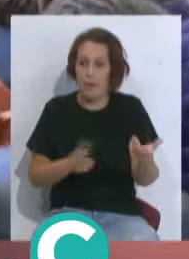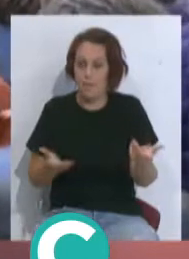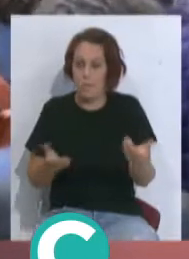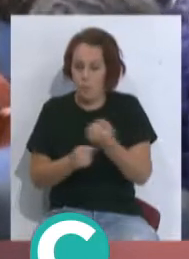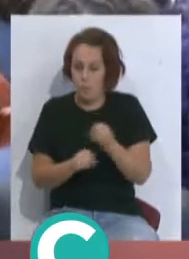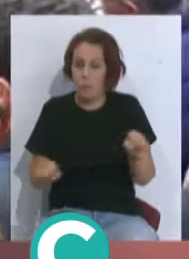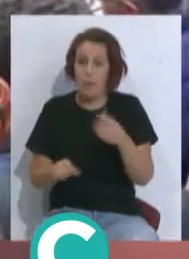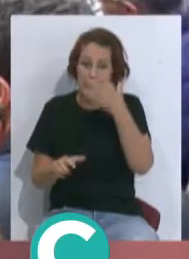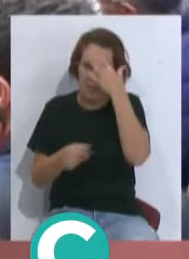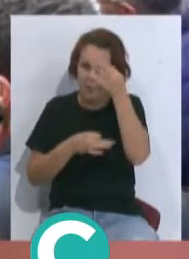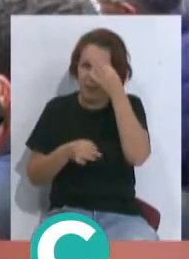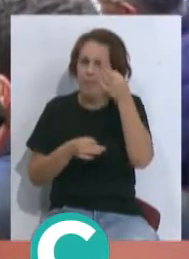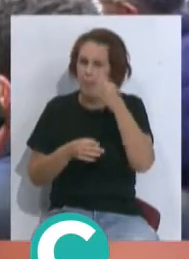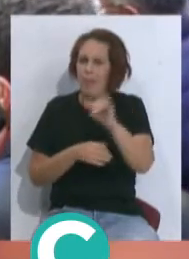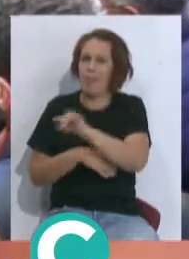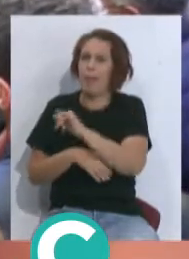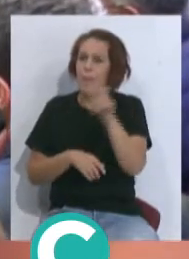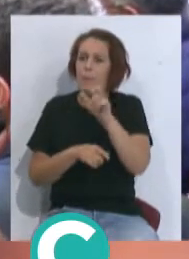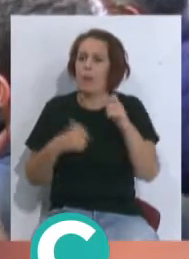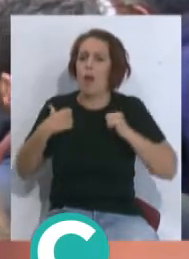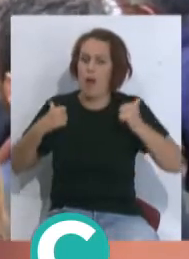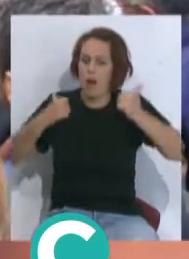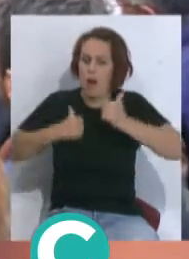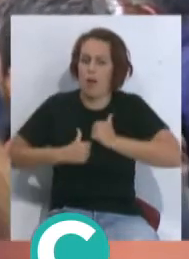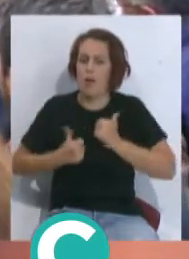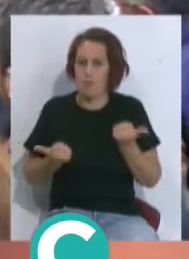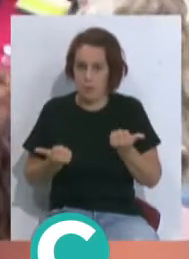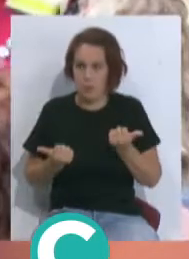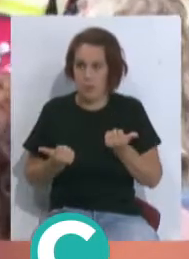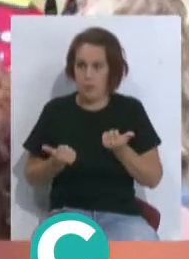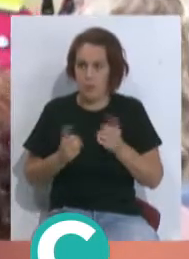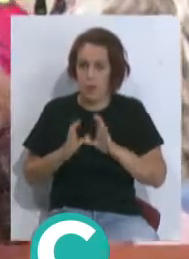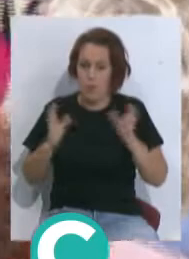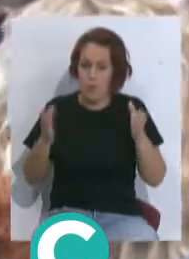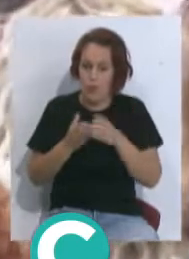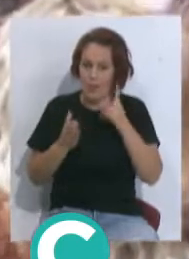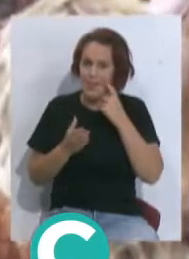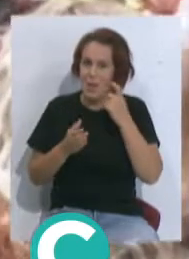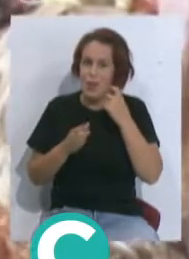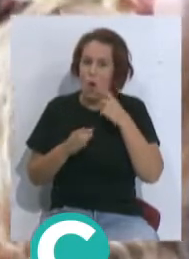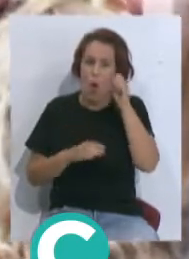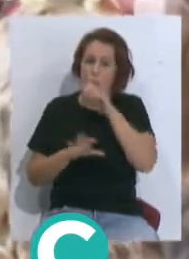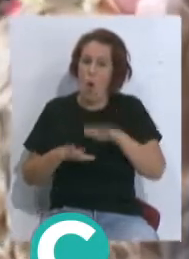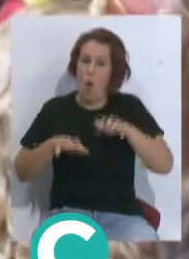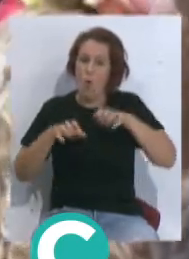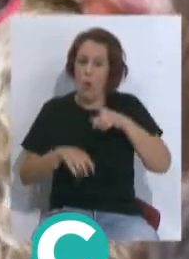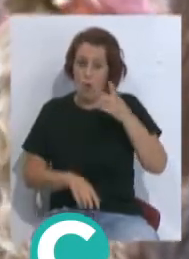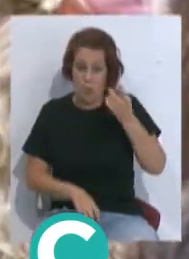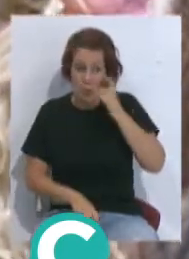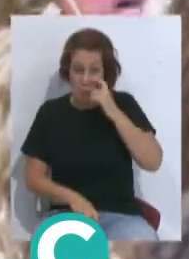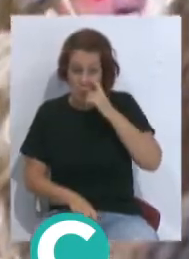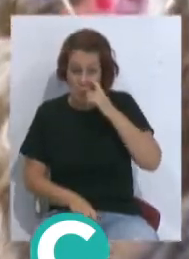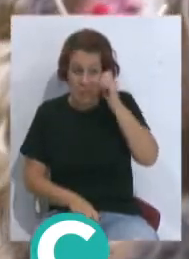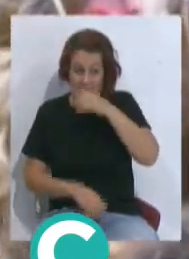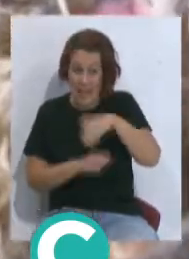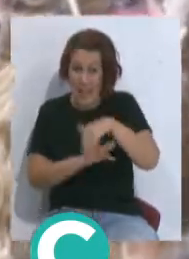detalles secundarios, ahora que lo estoy viendo allí, la gente con sus chaquetones, ¿no? Y demás, las agrupaciones, típicos coros en batea, en junio van a estar cantando en la